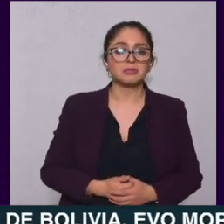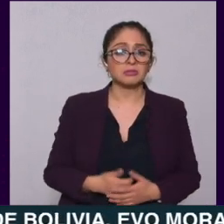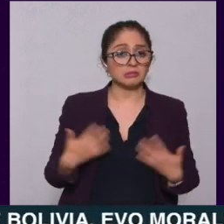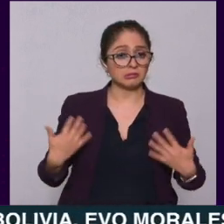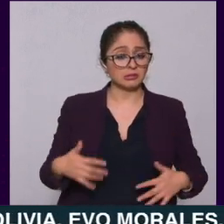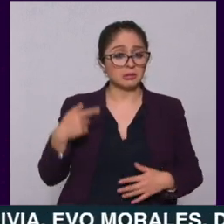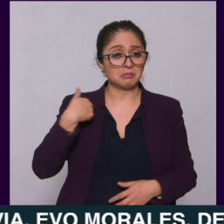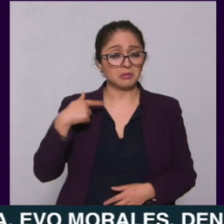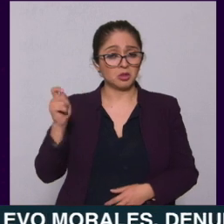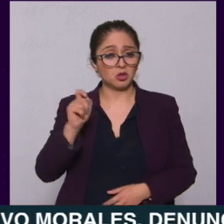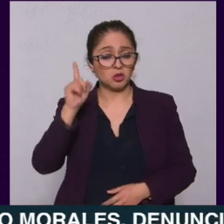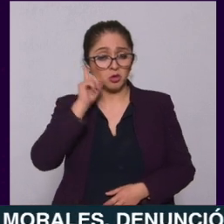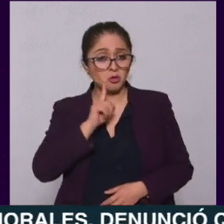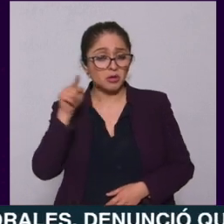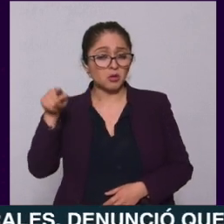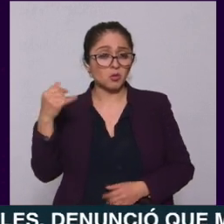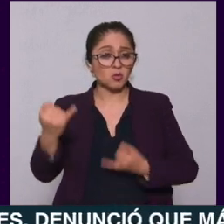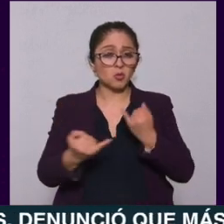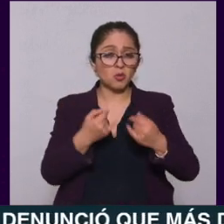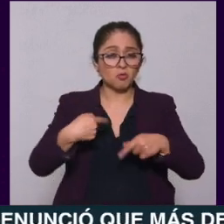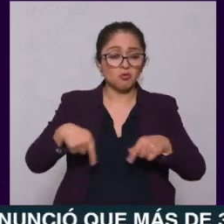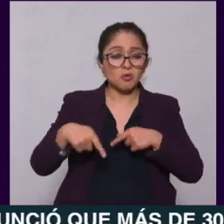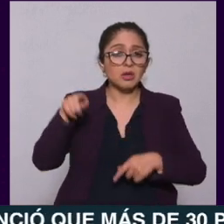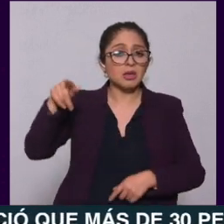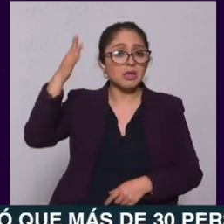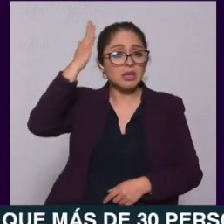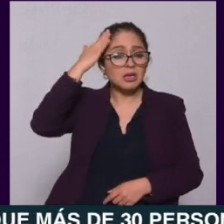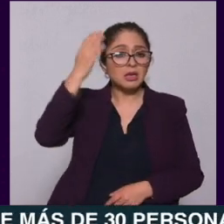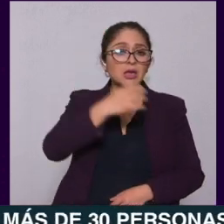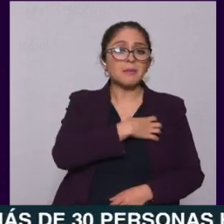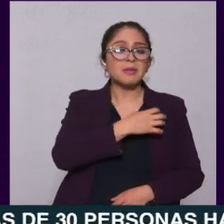igual juega fútbol, es la capitana de Monarcas Femenil.